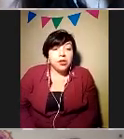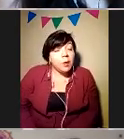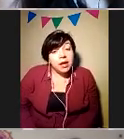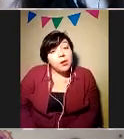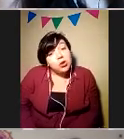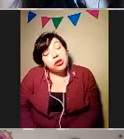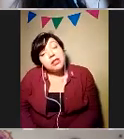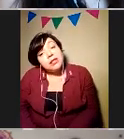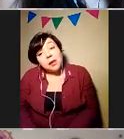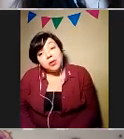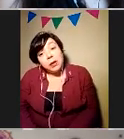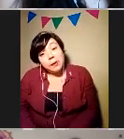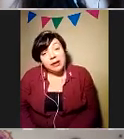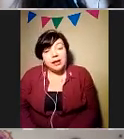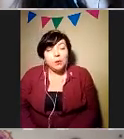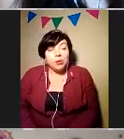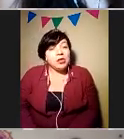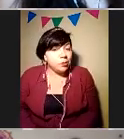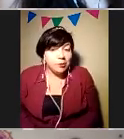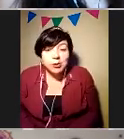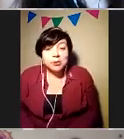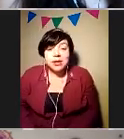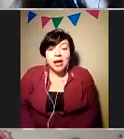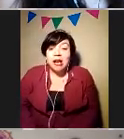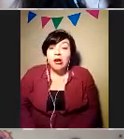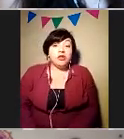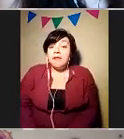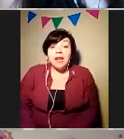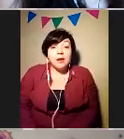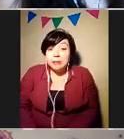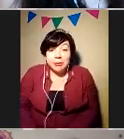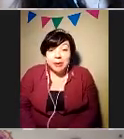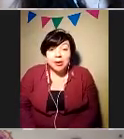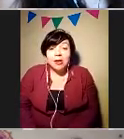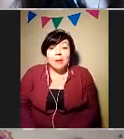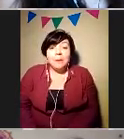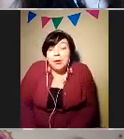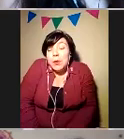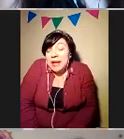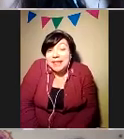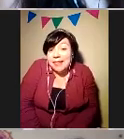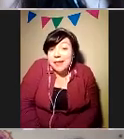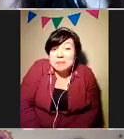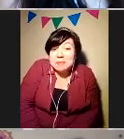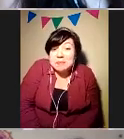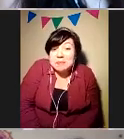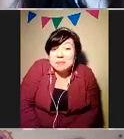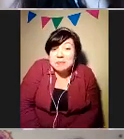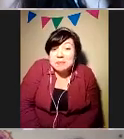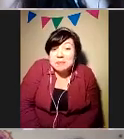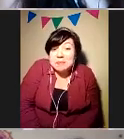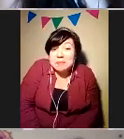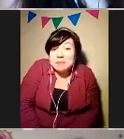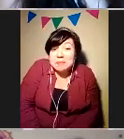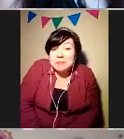posibilidades. En el closet sí hay mucha ropa, que en algún minuto sí fuimos muy consumistas, o que todavía lo somos, pero nunca es tarde